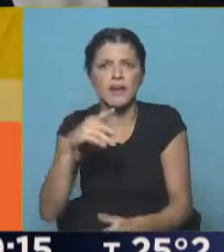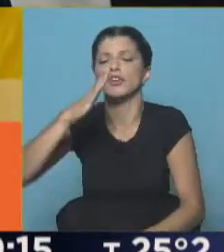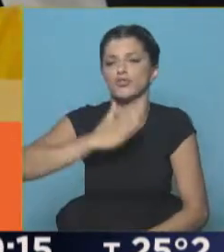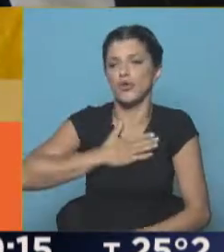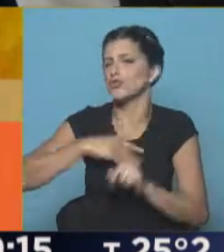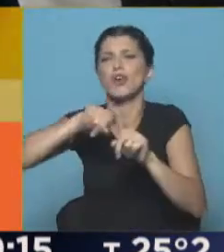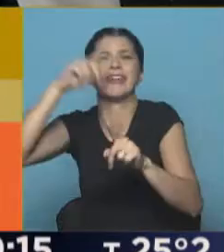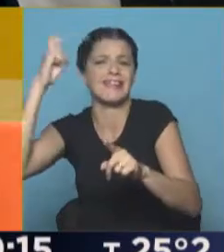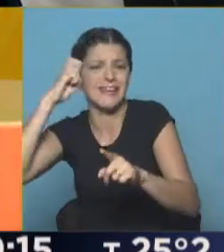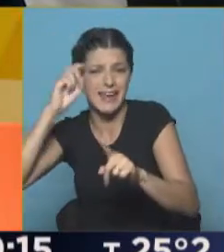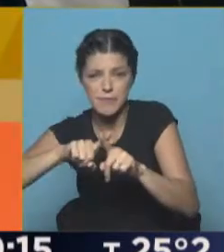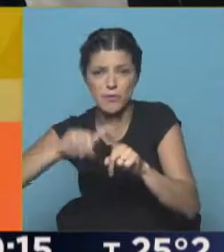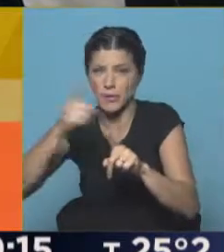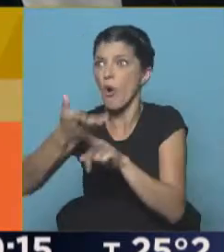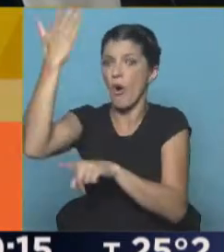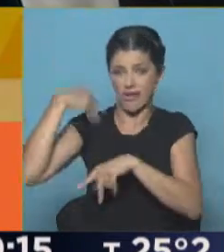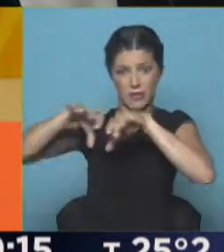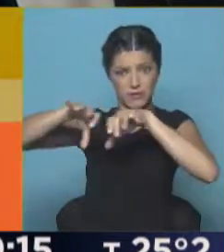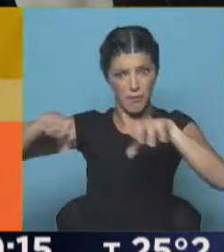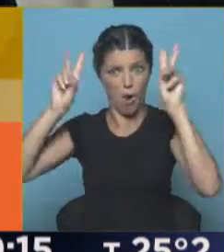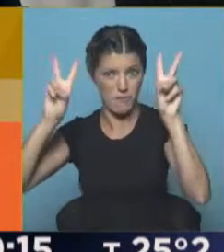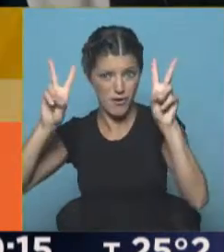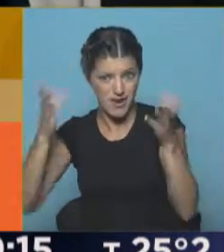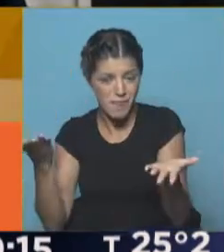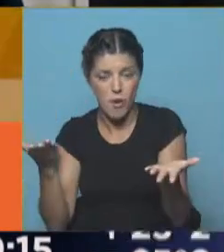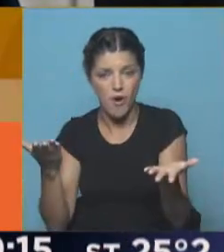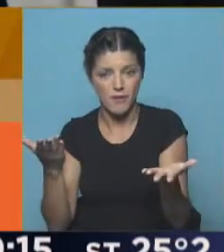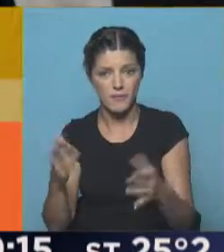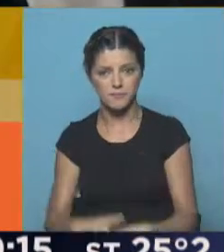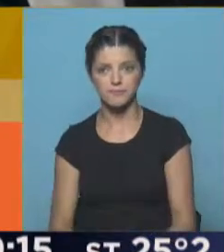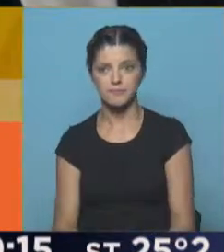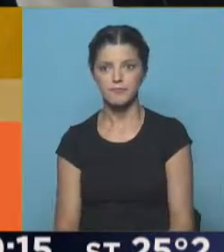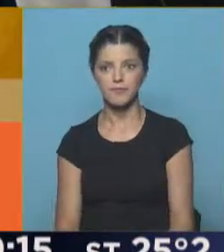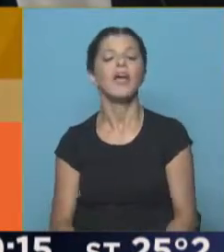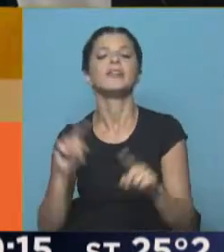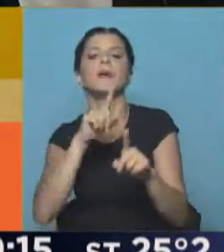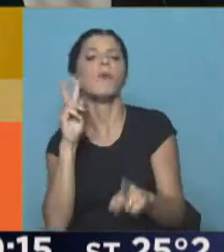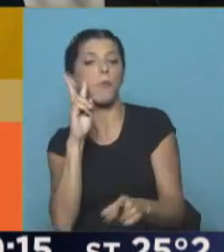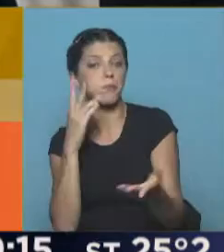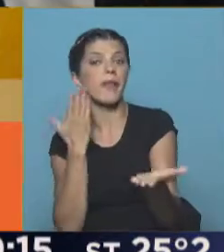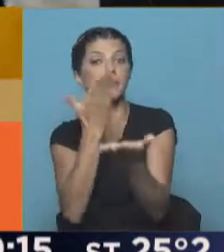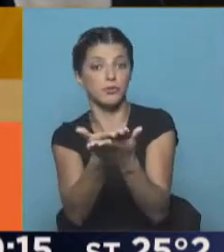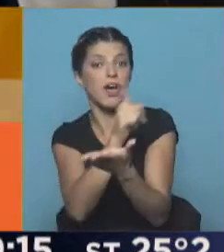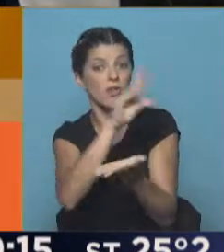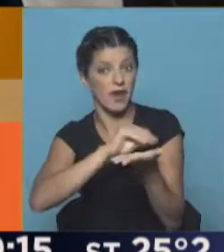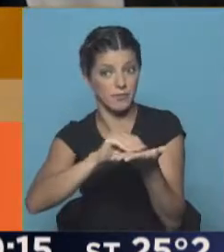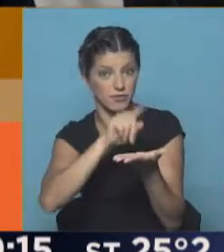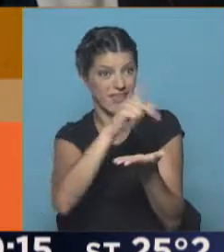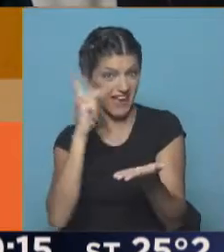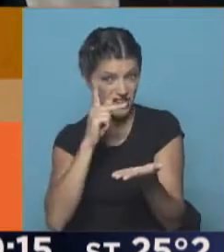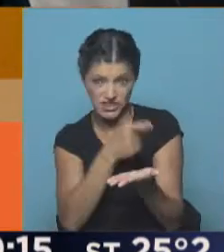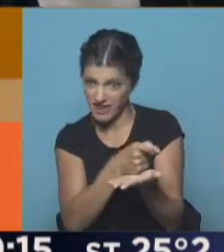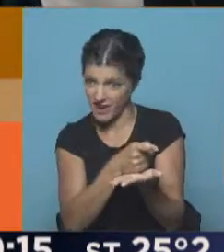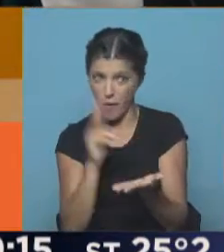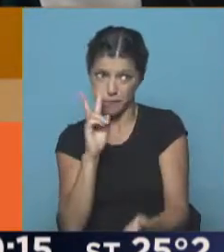ni el radicalismo cuando estaba dividido con el peronismo, ni tampoco he visto ningún amparo presentado por la diputada Kirchner o